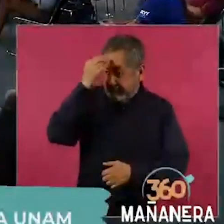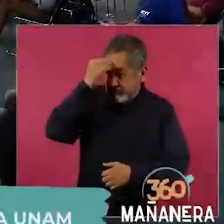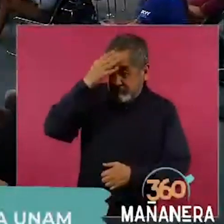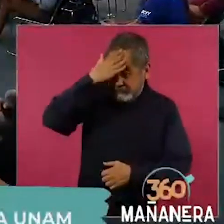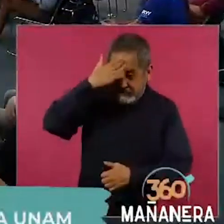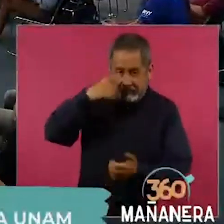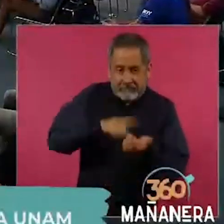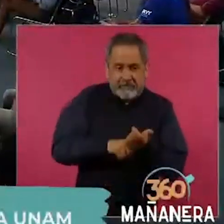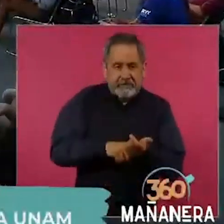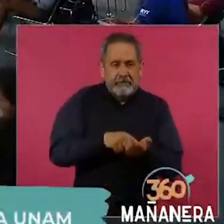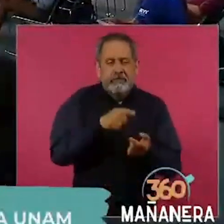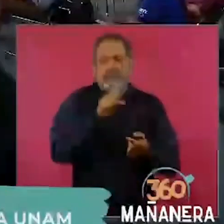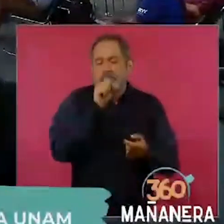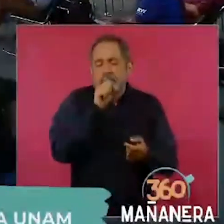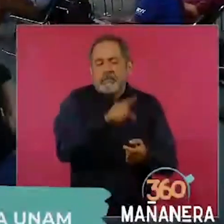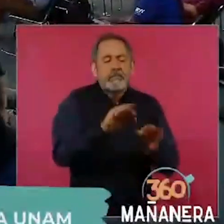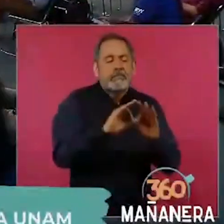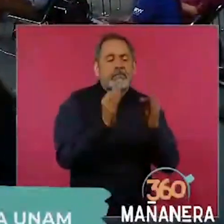durante el dominio